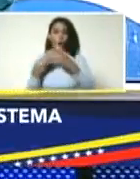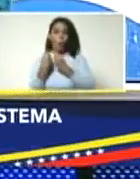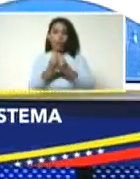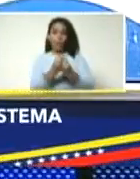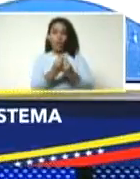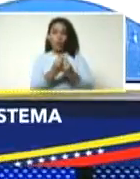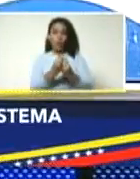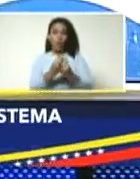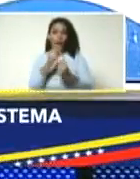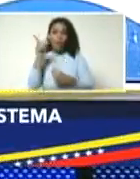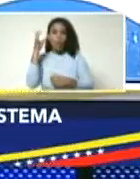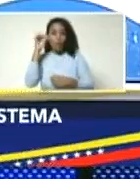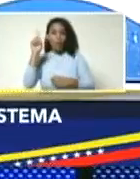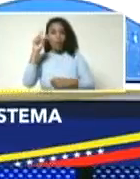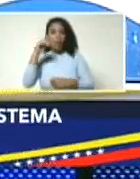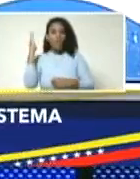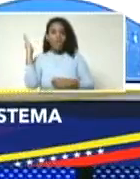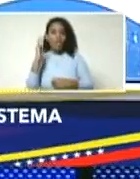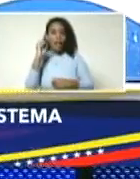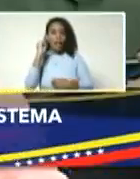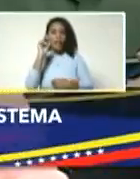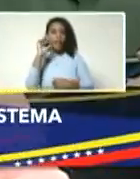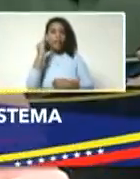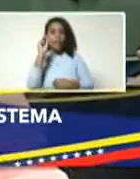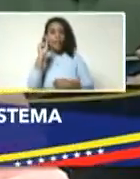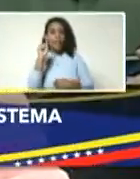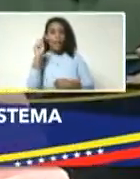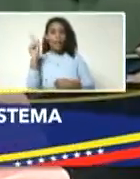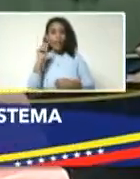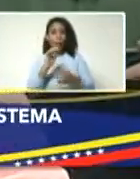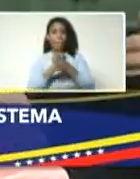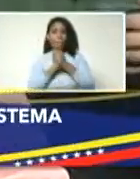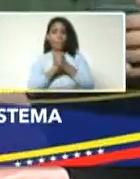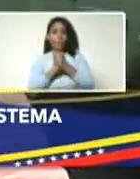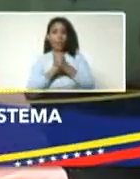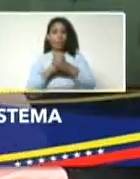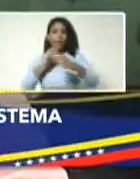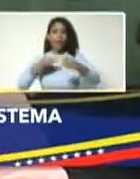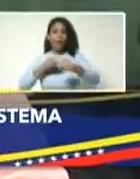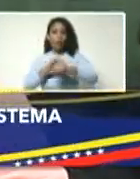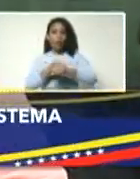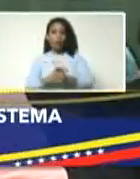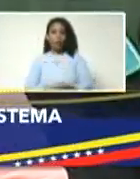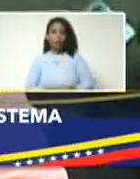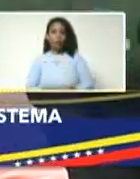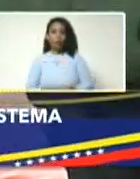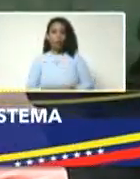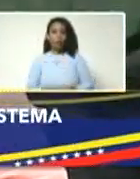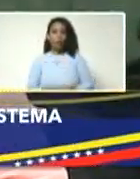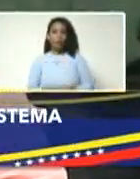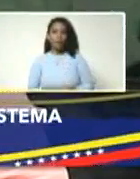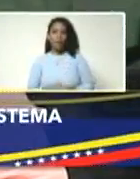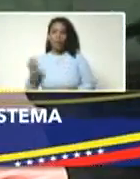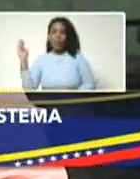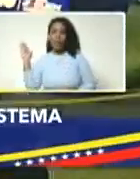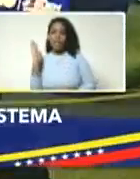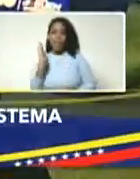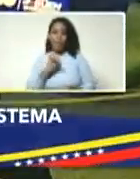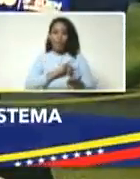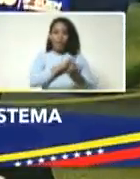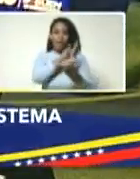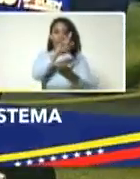Varela venía, Aurora Morales, muy amiga de Héctor, veníamos en el viaje.